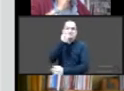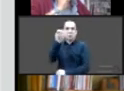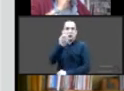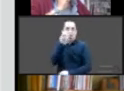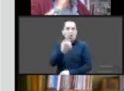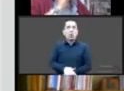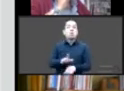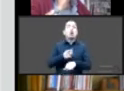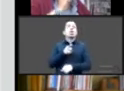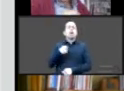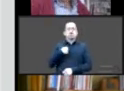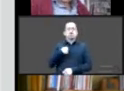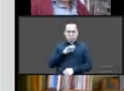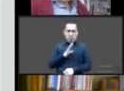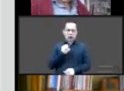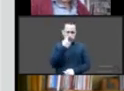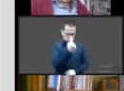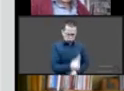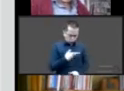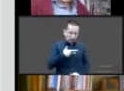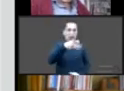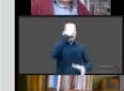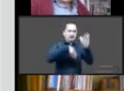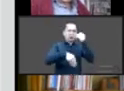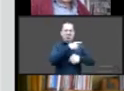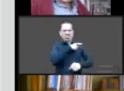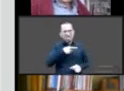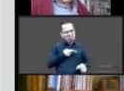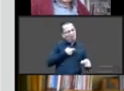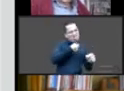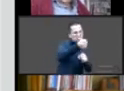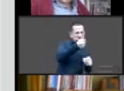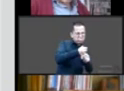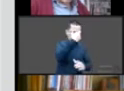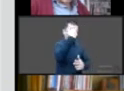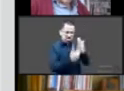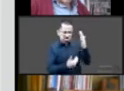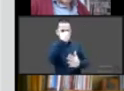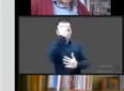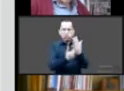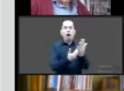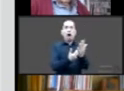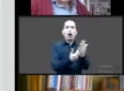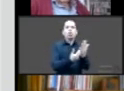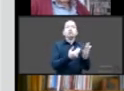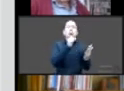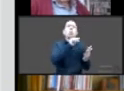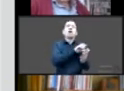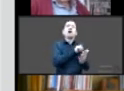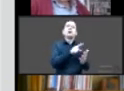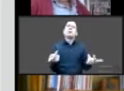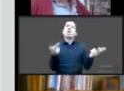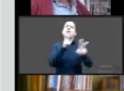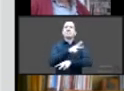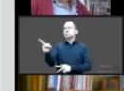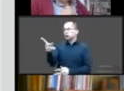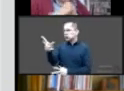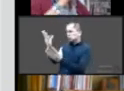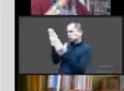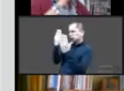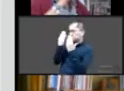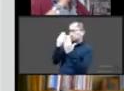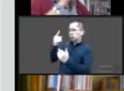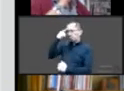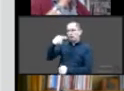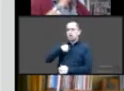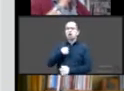podemos aprender a no serlo podemos aprender paz que es un poco lo que nos compartes en México en alguna medida lo